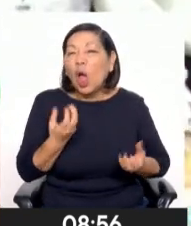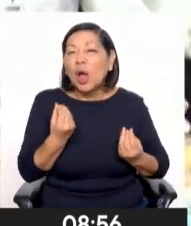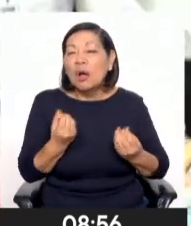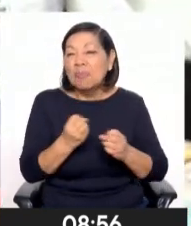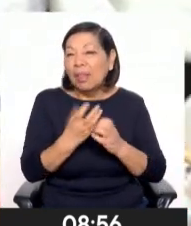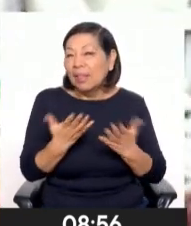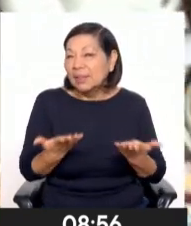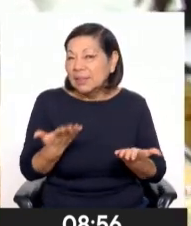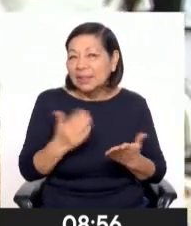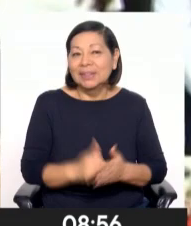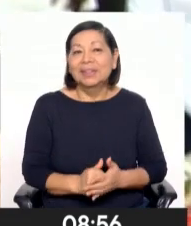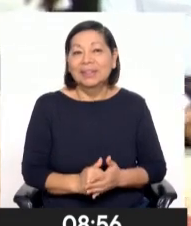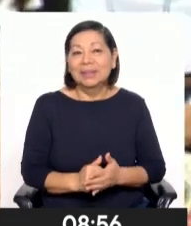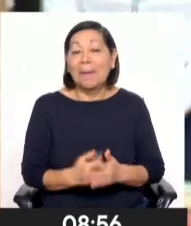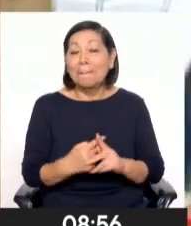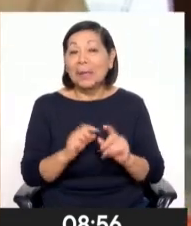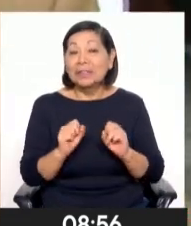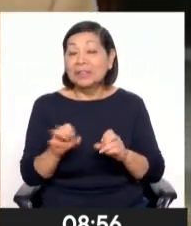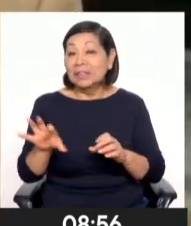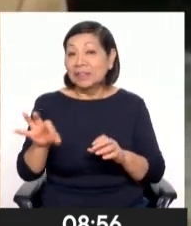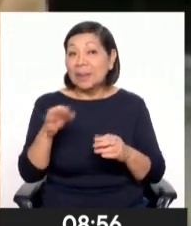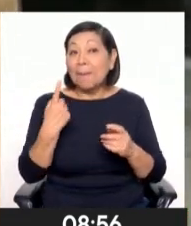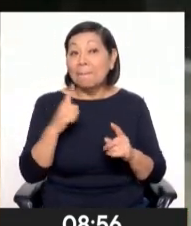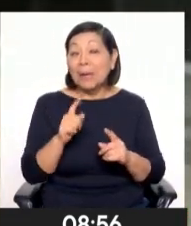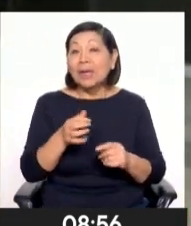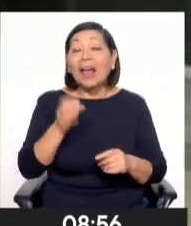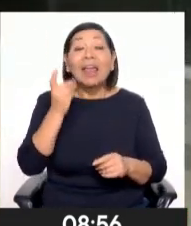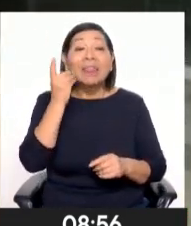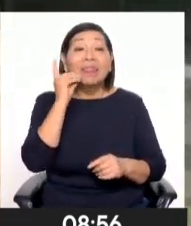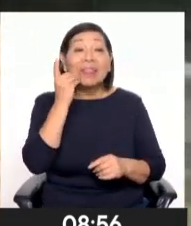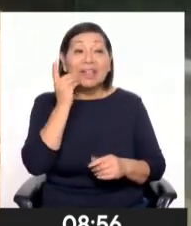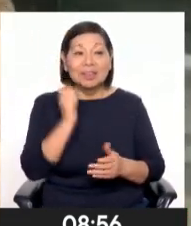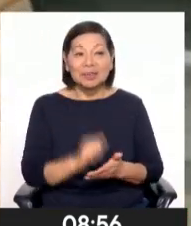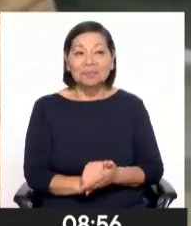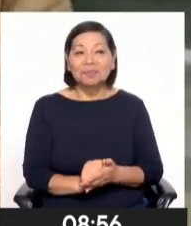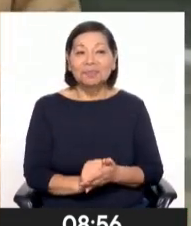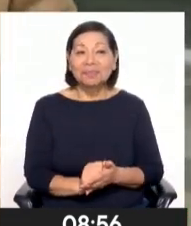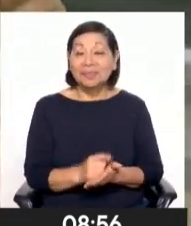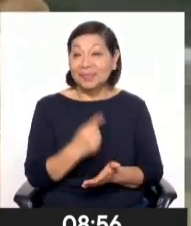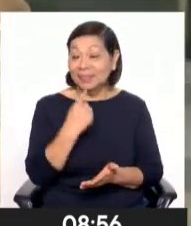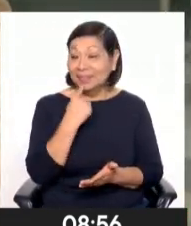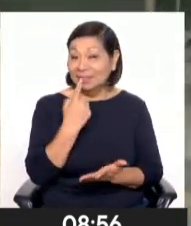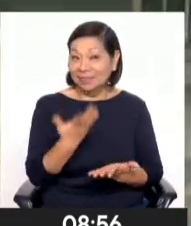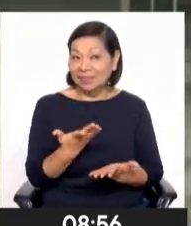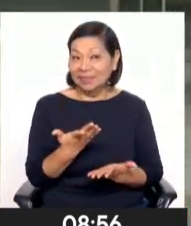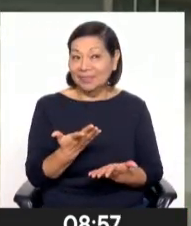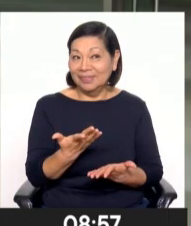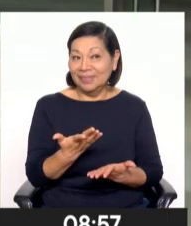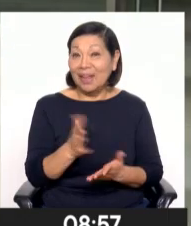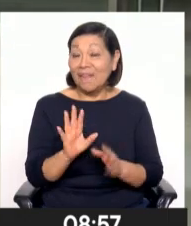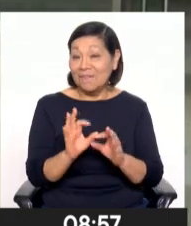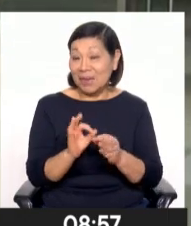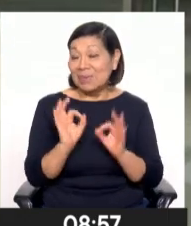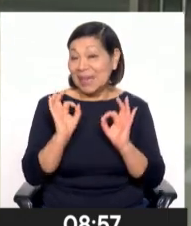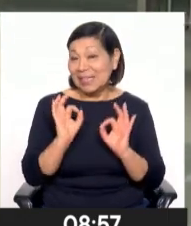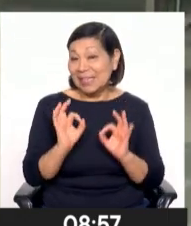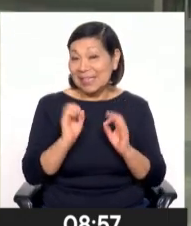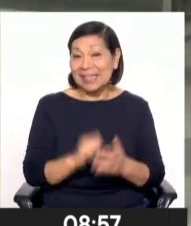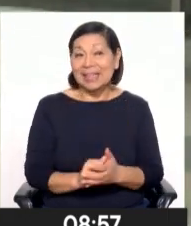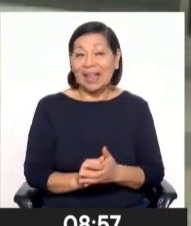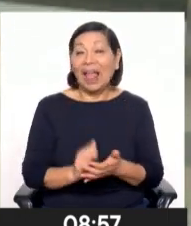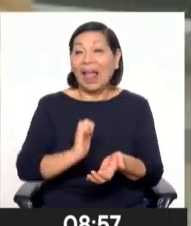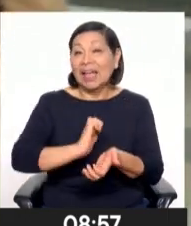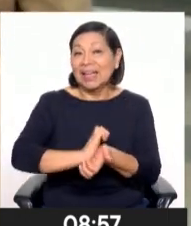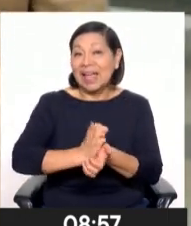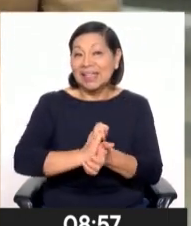van a empezar el día Cuál es la opción que van a elegir para el desayuno y un clásico como bien dices en la mesa de las familias peruanas es